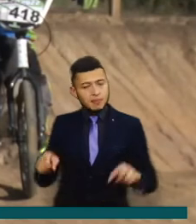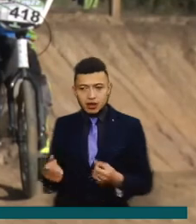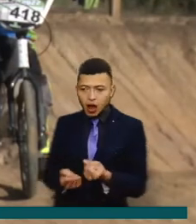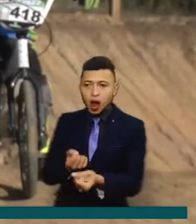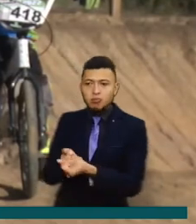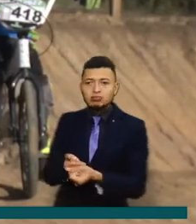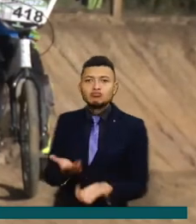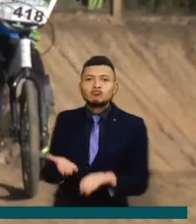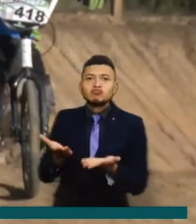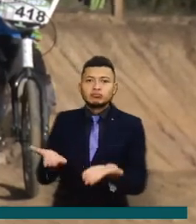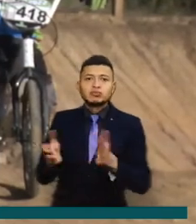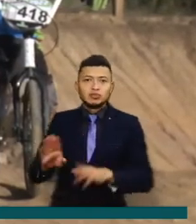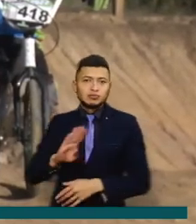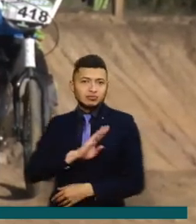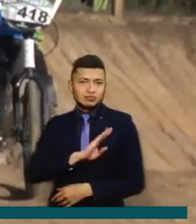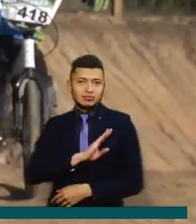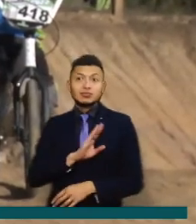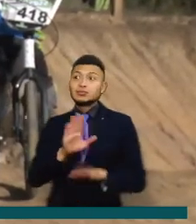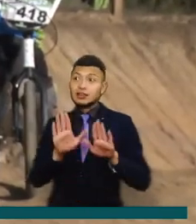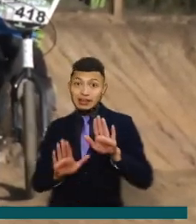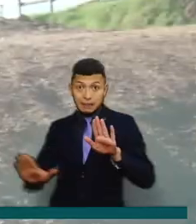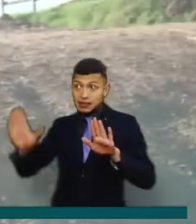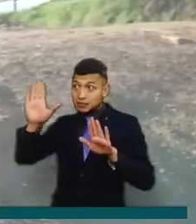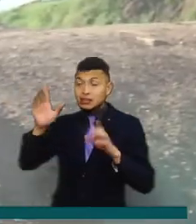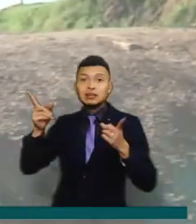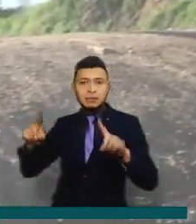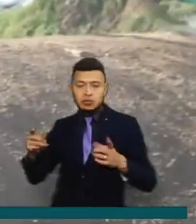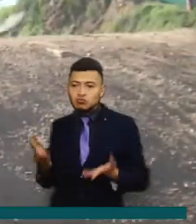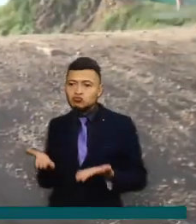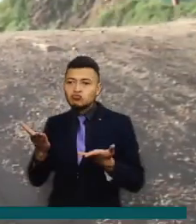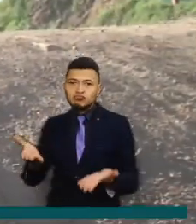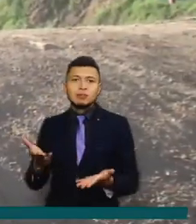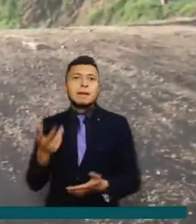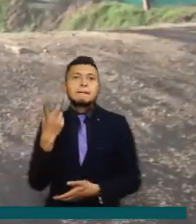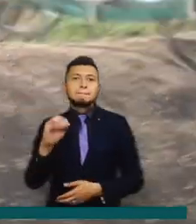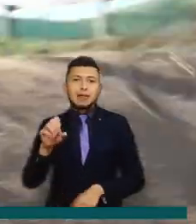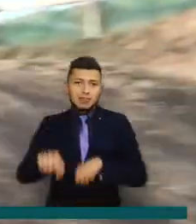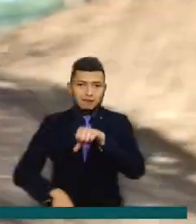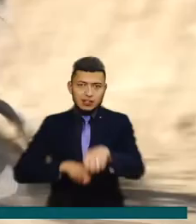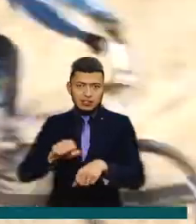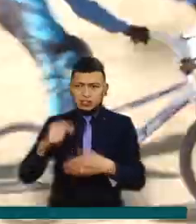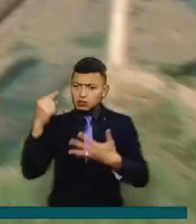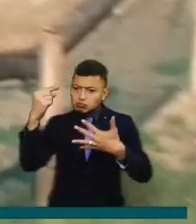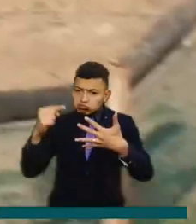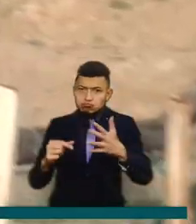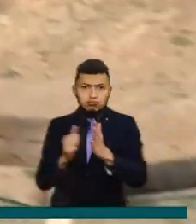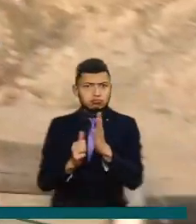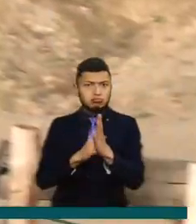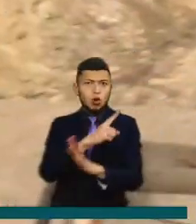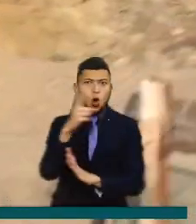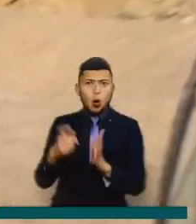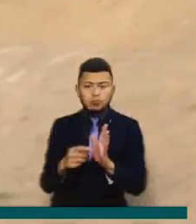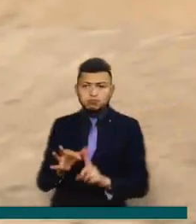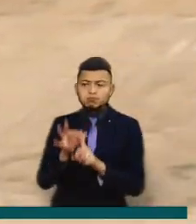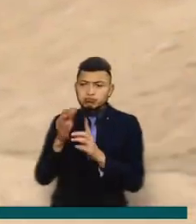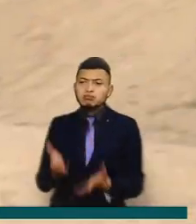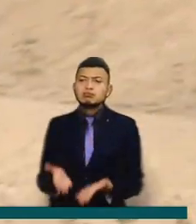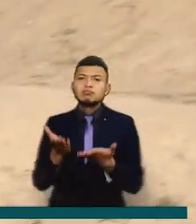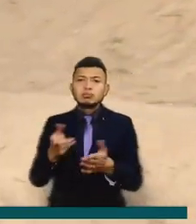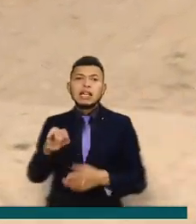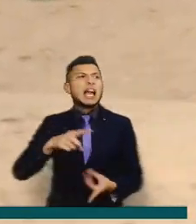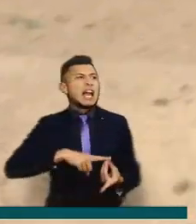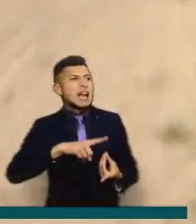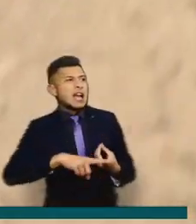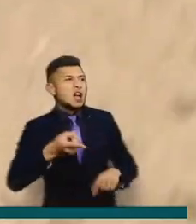con la ayuda que reciben desde la administración departamental, quien entregó 20 bicicletas con todos sus implementos para que no haya excusa de no asistir